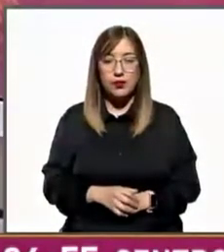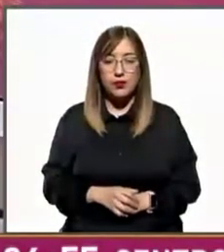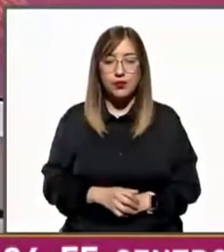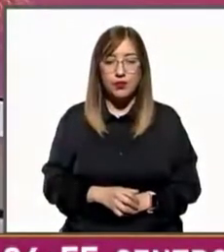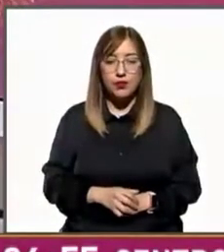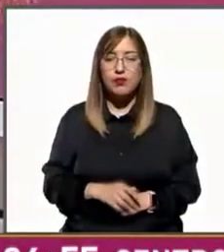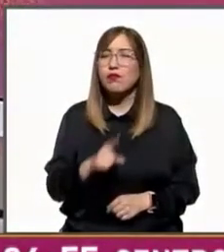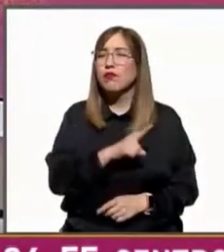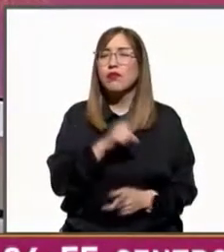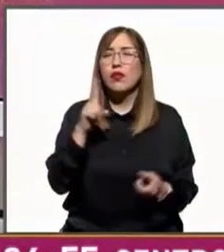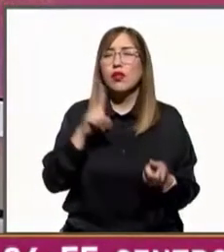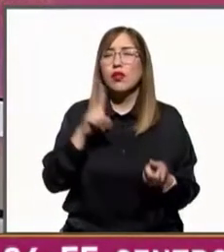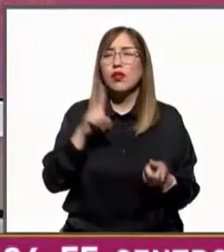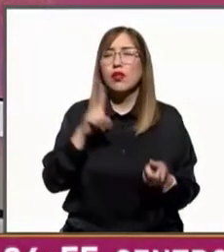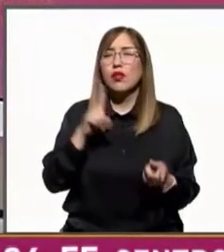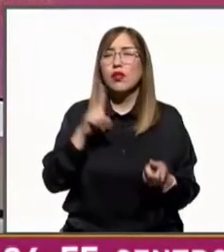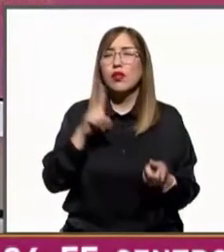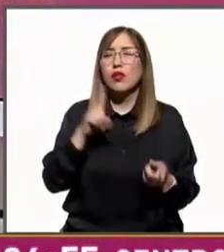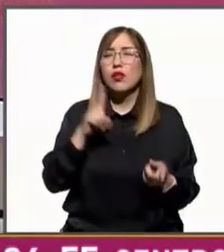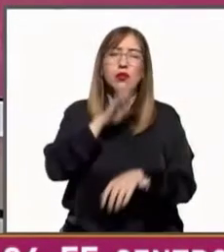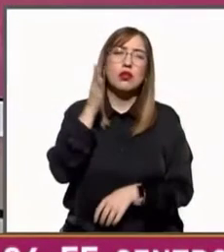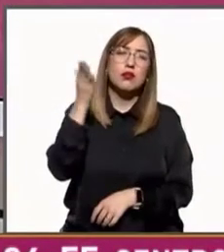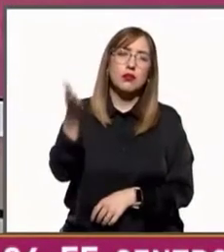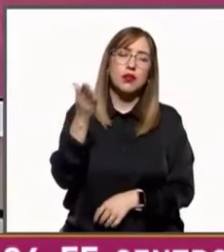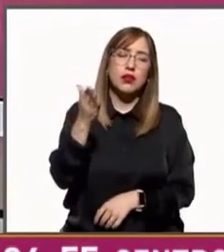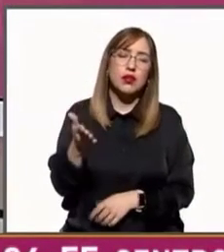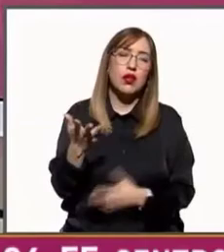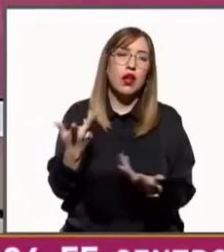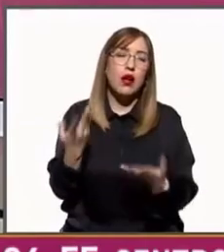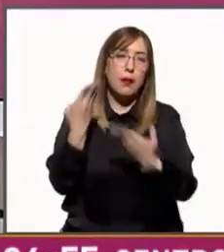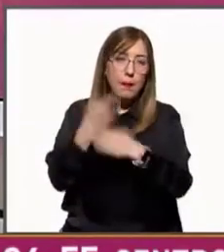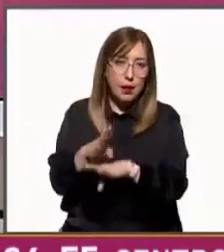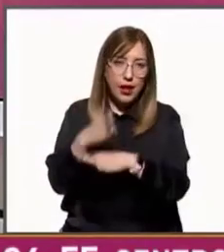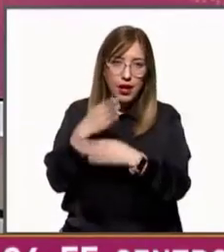estas solicitudes? Obviamente a la banca comercial,